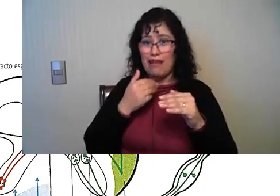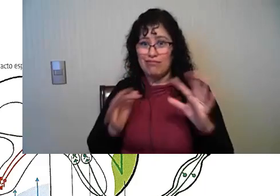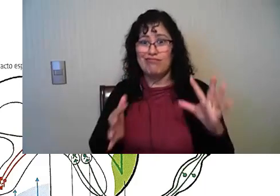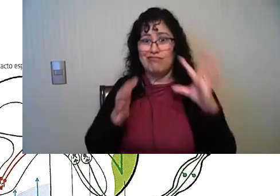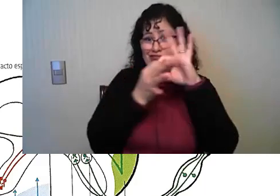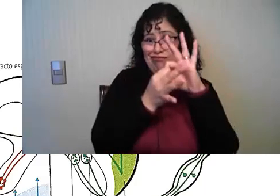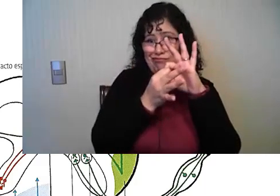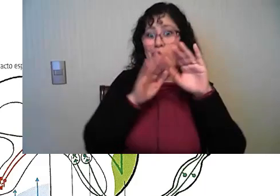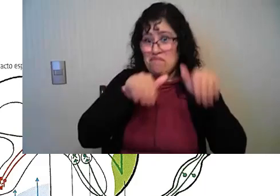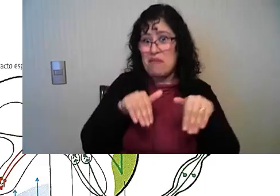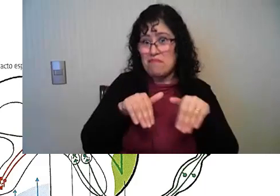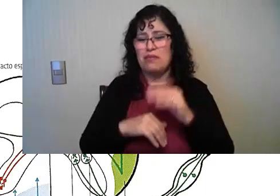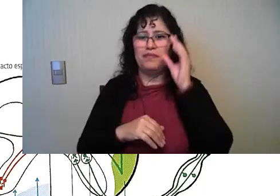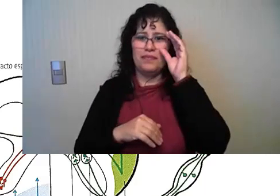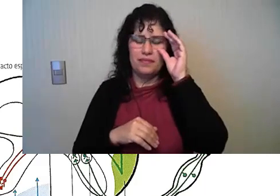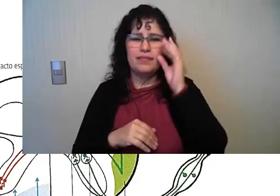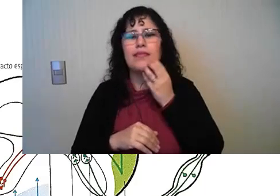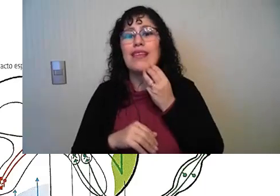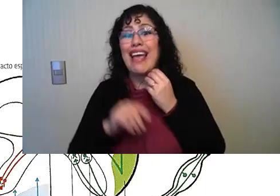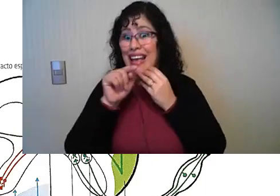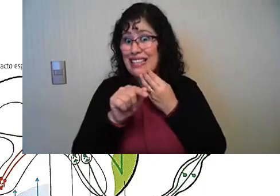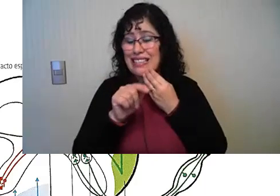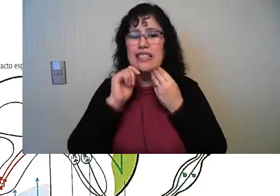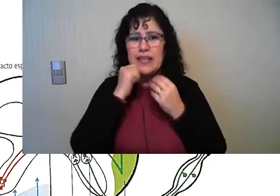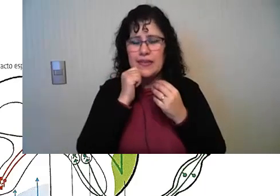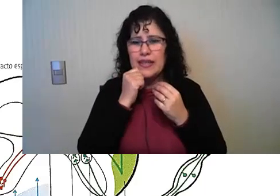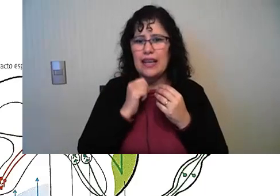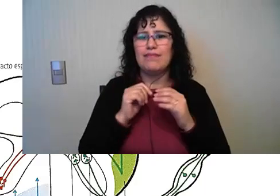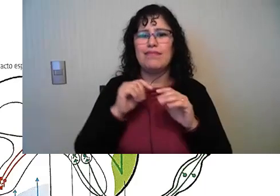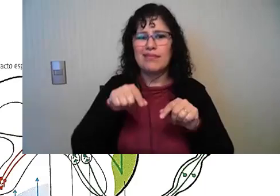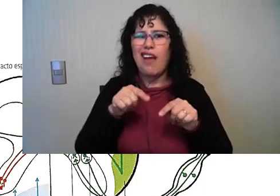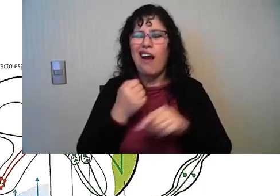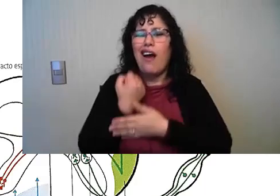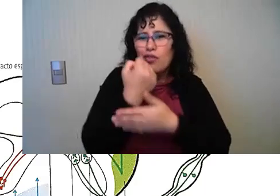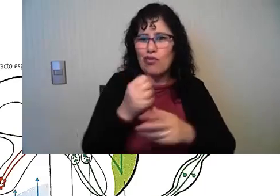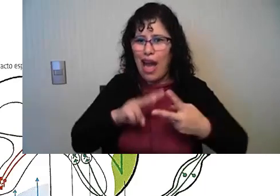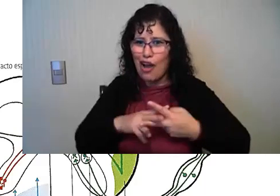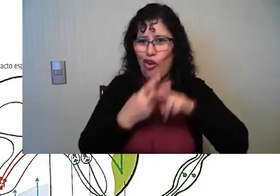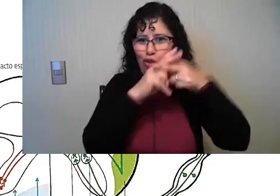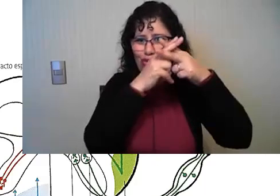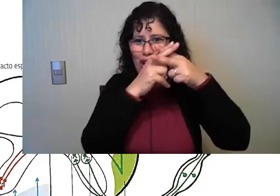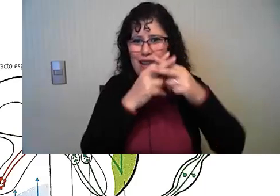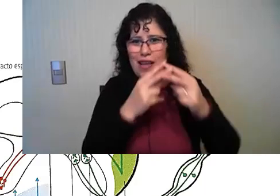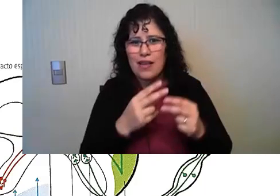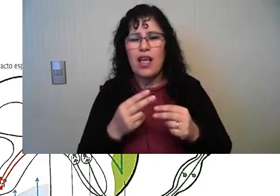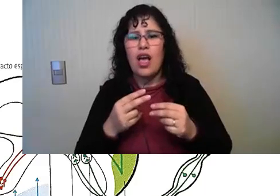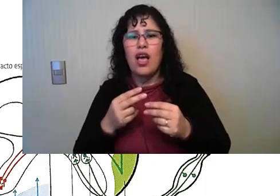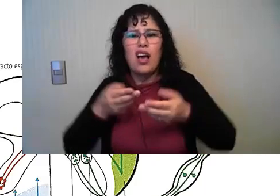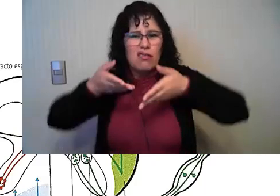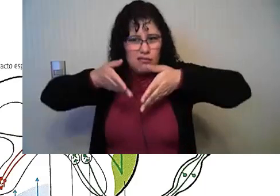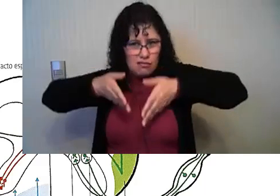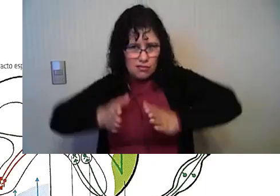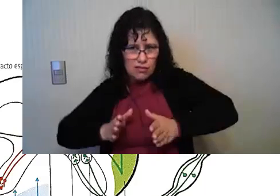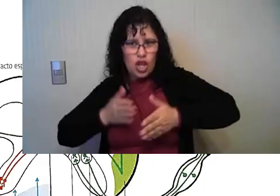parte de la construcción de esos pares craneanos, o orígenes de esos pares craneanos.